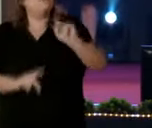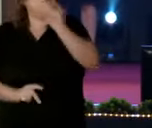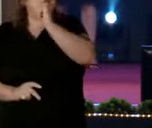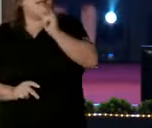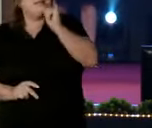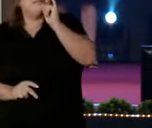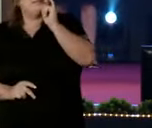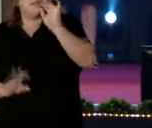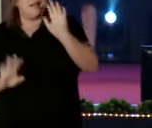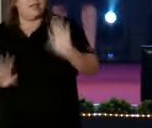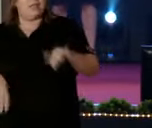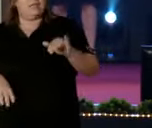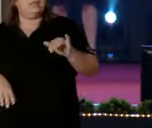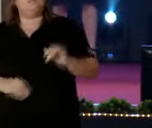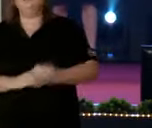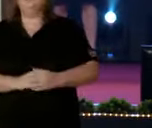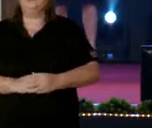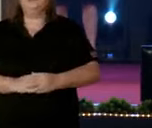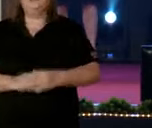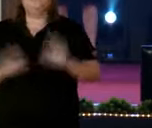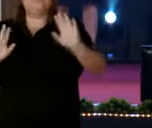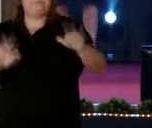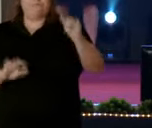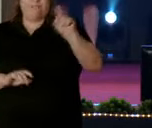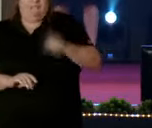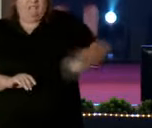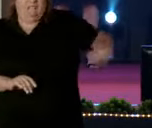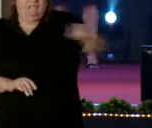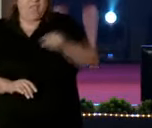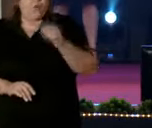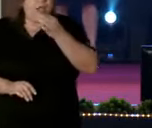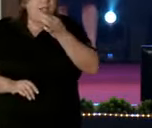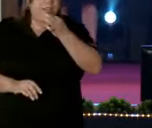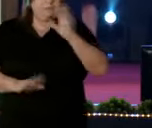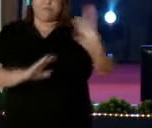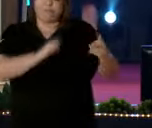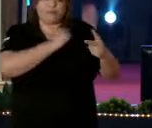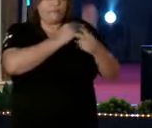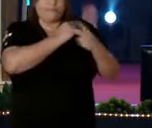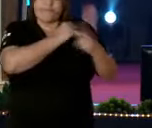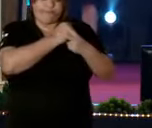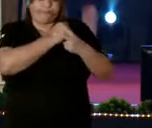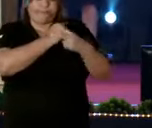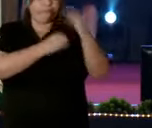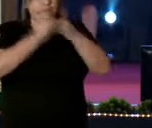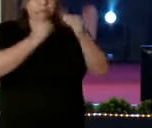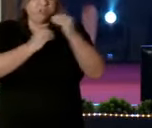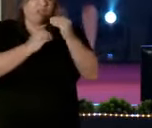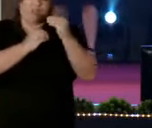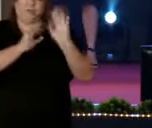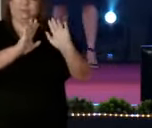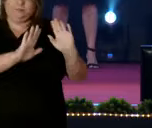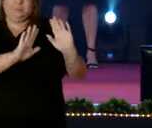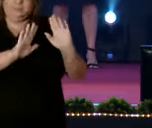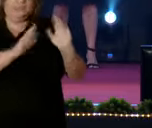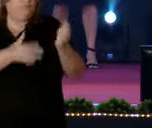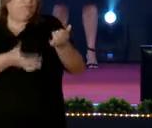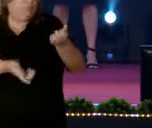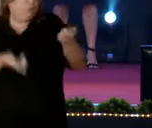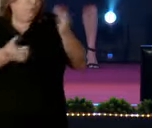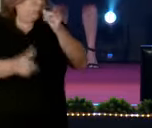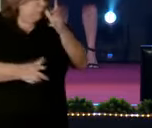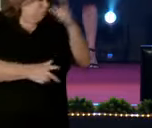pueblo de Israel que estaba en el desierto, si ellos se atrevían a guardar maná para el otro día, Señor,